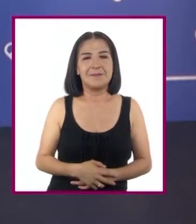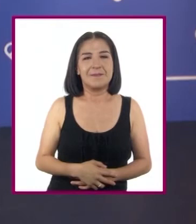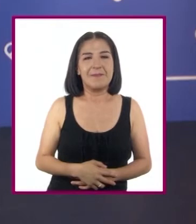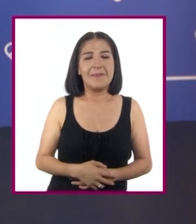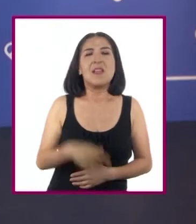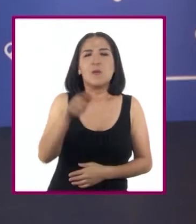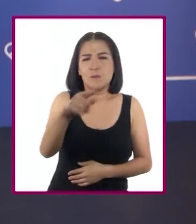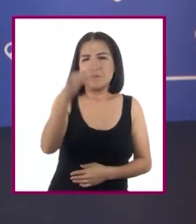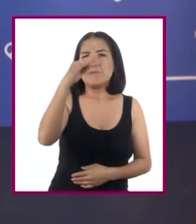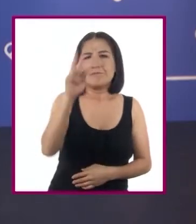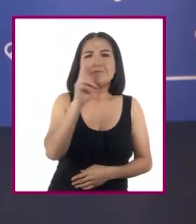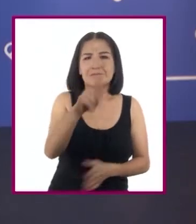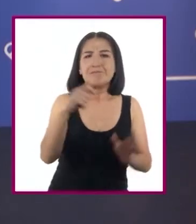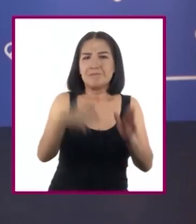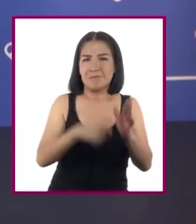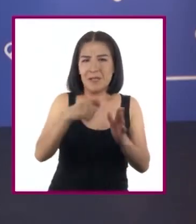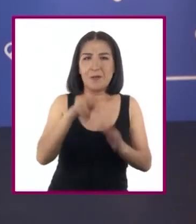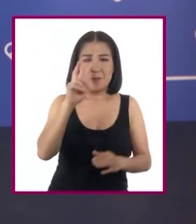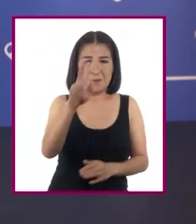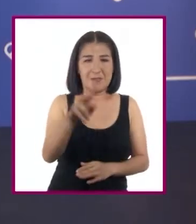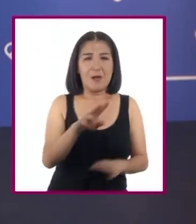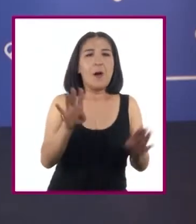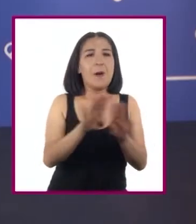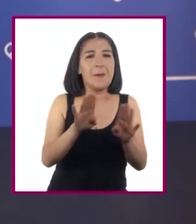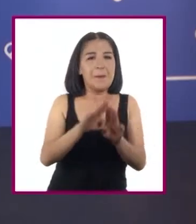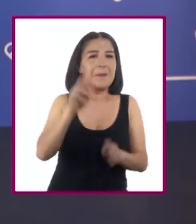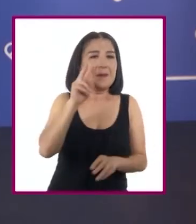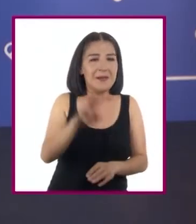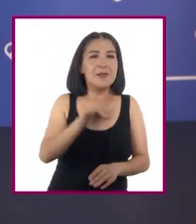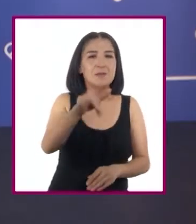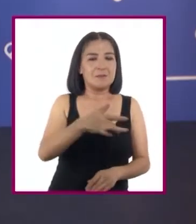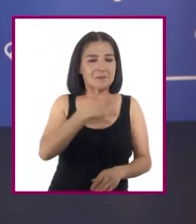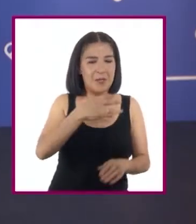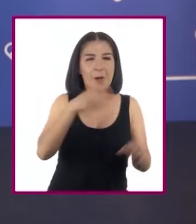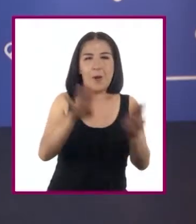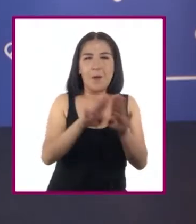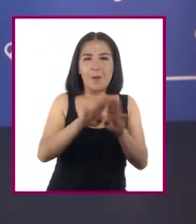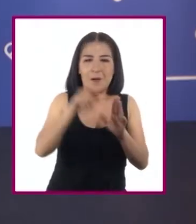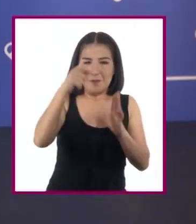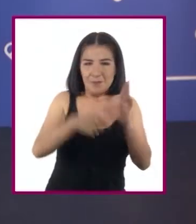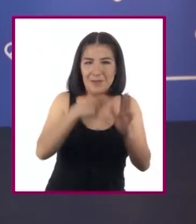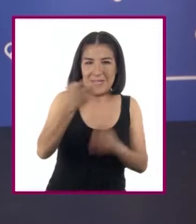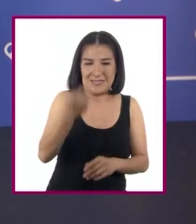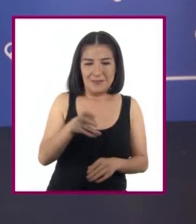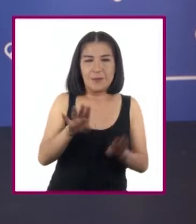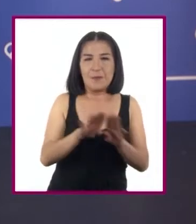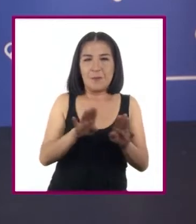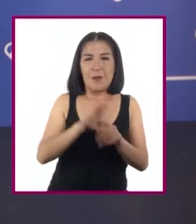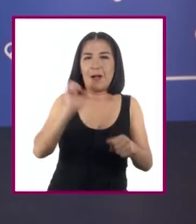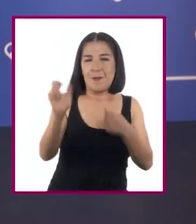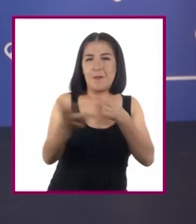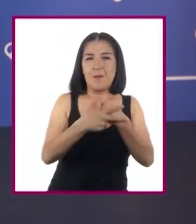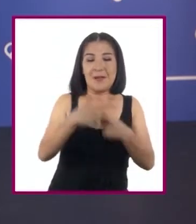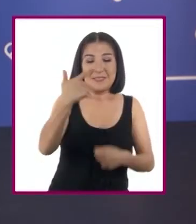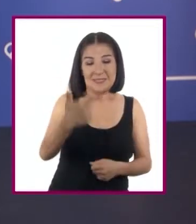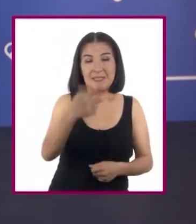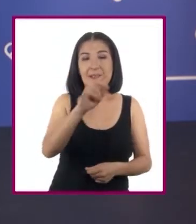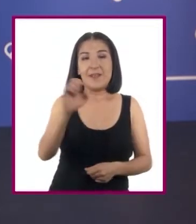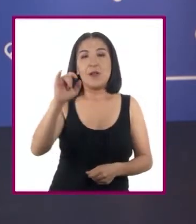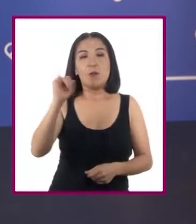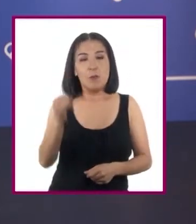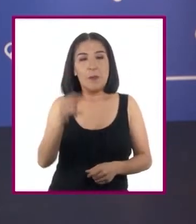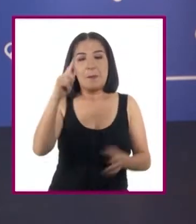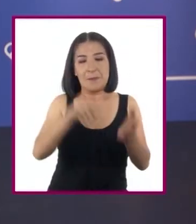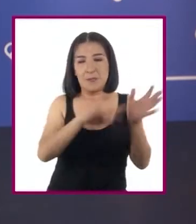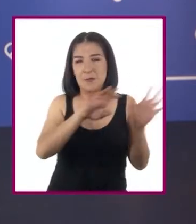¿Qué les pareció el video? Como observaron, el narrador inicia el relato en Edimburgo, Escocia, el 7 de julio de 1930,